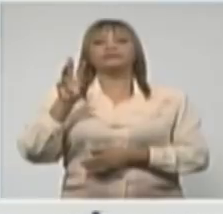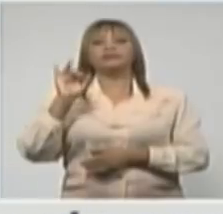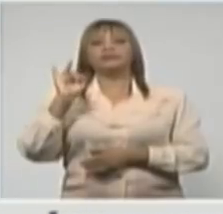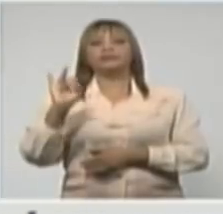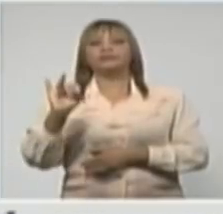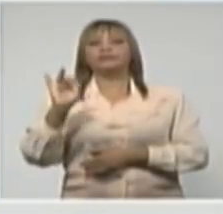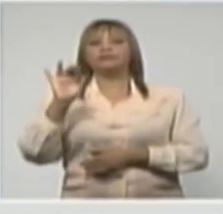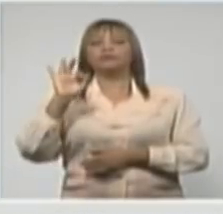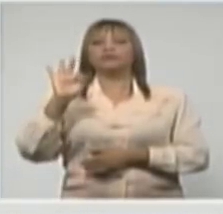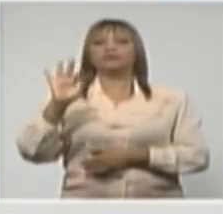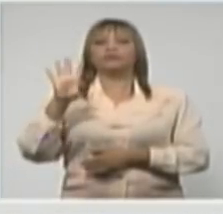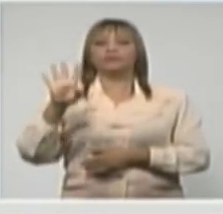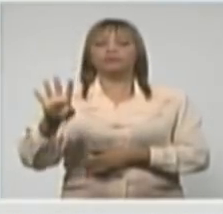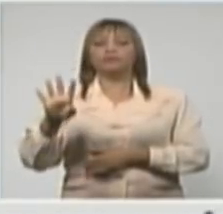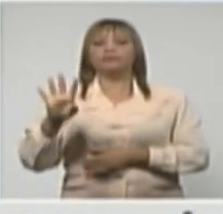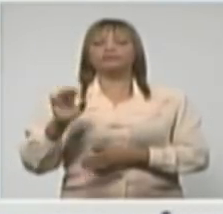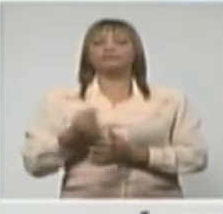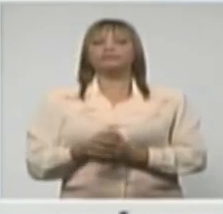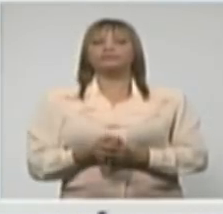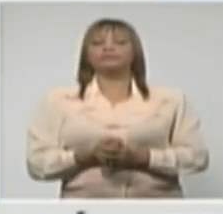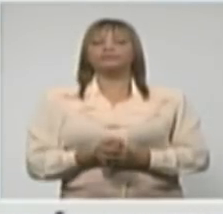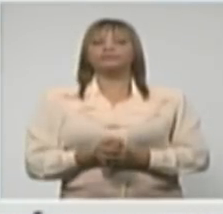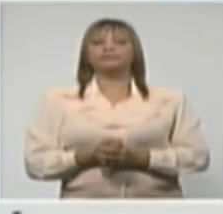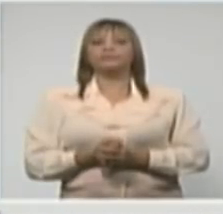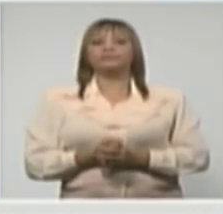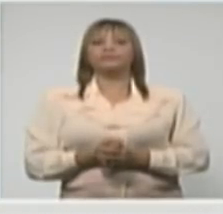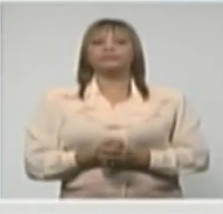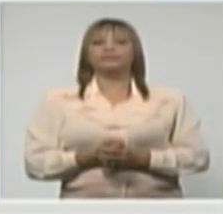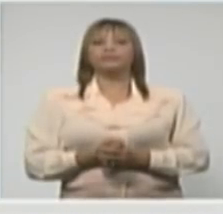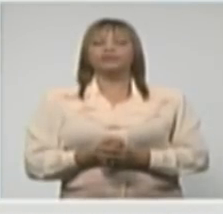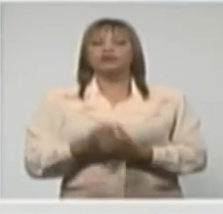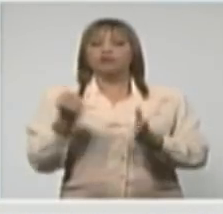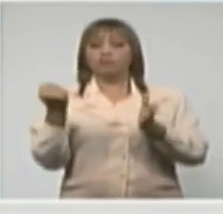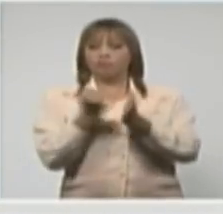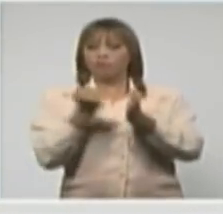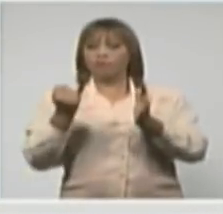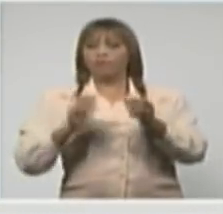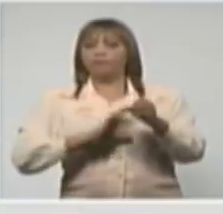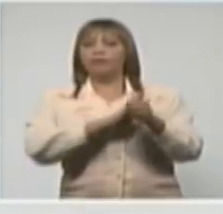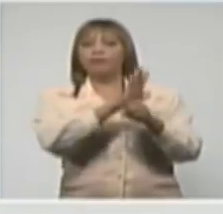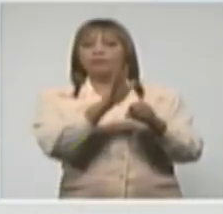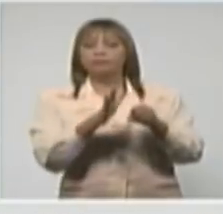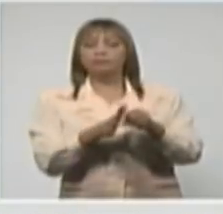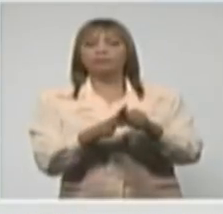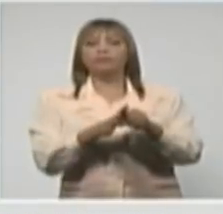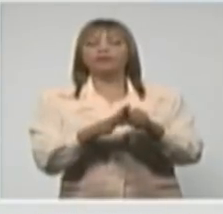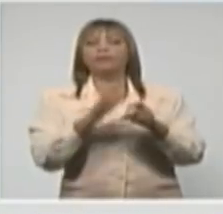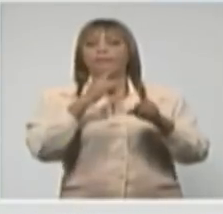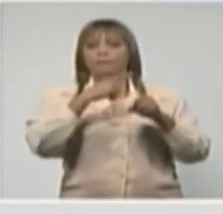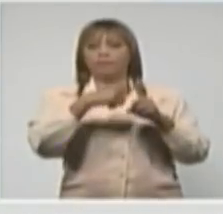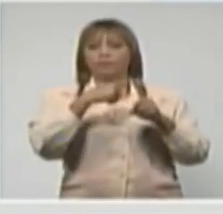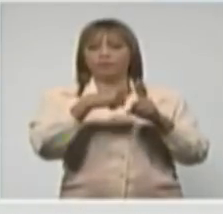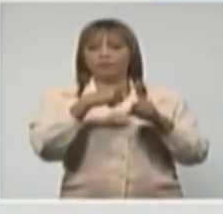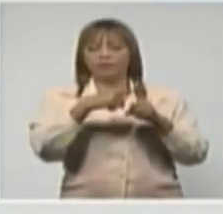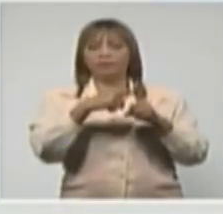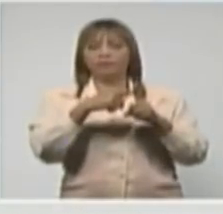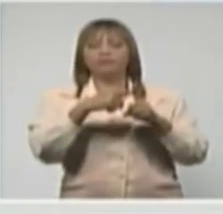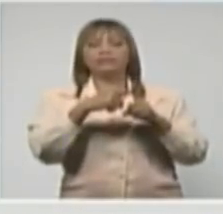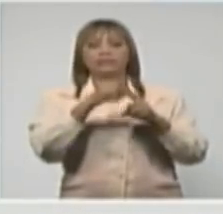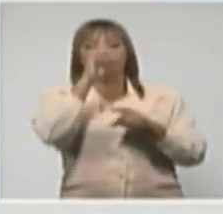3.784 y confirmados pacientes positivos a la COVID que están